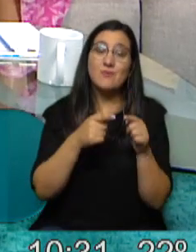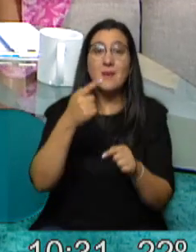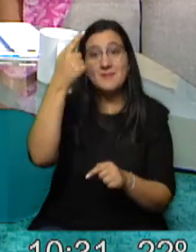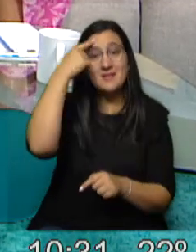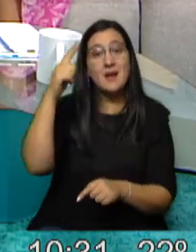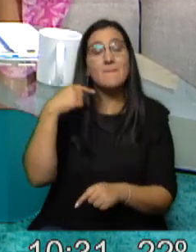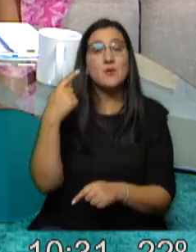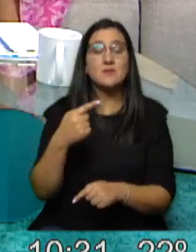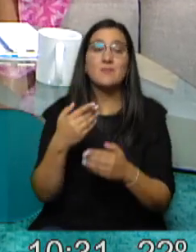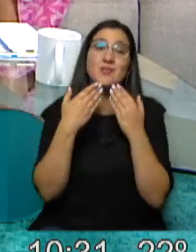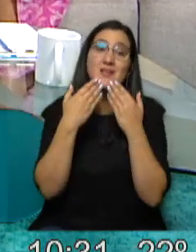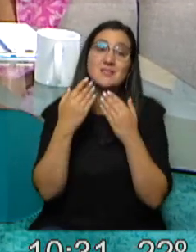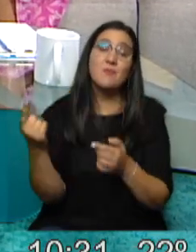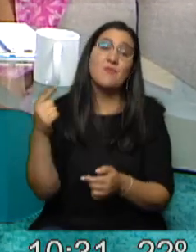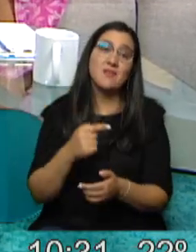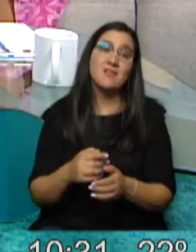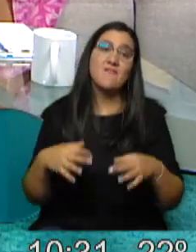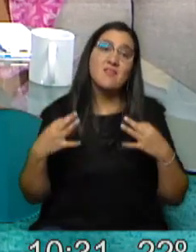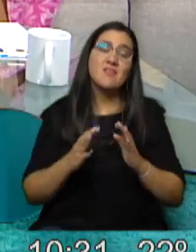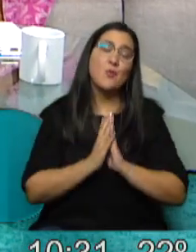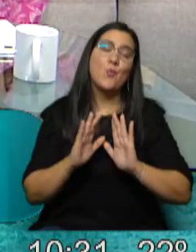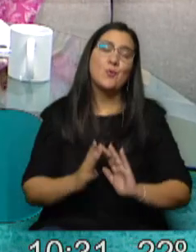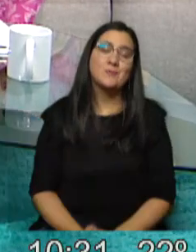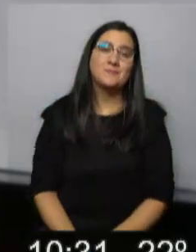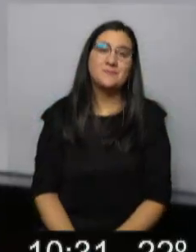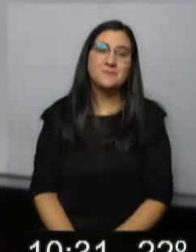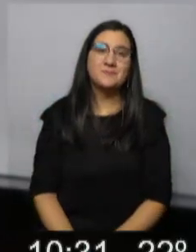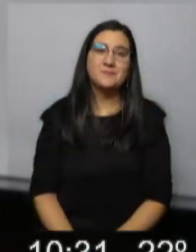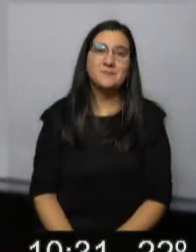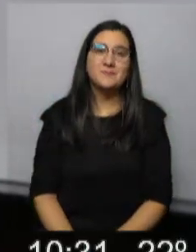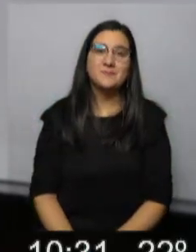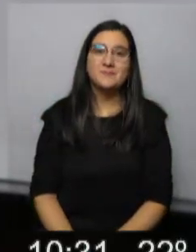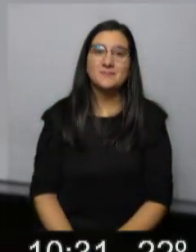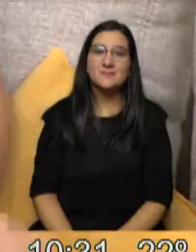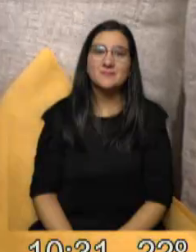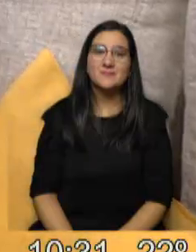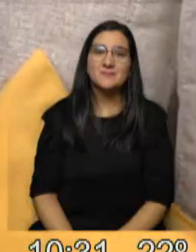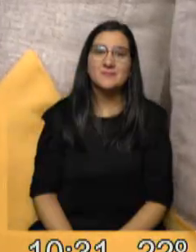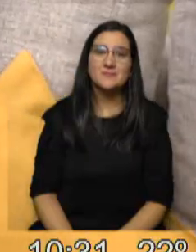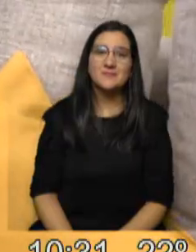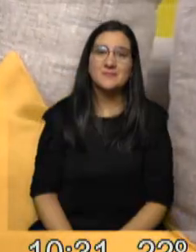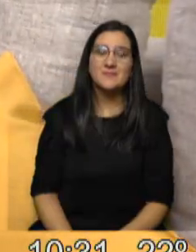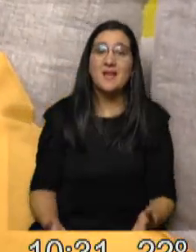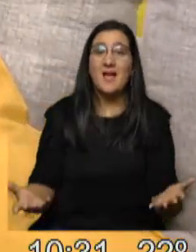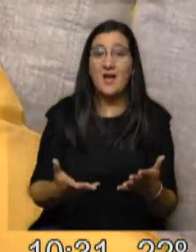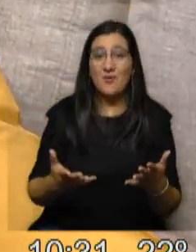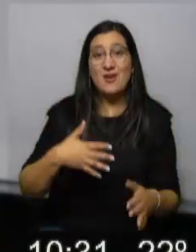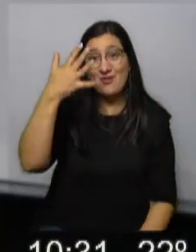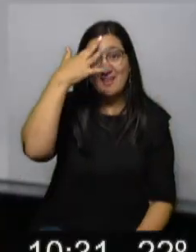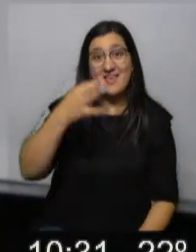Gracias, gracias por venir. No, gracias. De verdad, te lo juro. Qué mapa, ¿qué pasó? Te lo juro. Señores, señores. Te lo juro. No, ahora le creí.